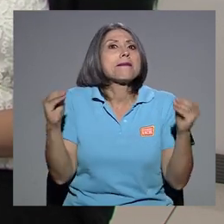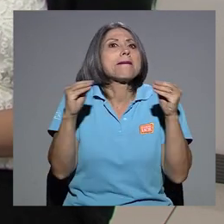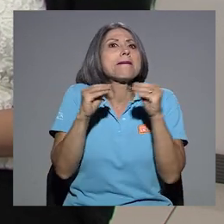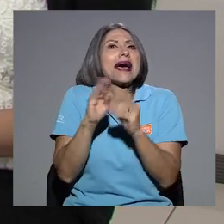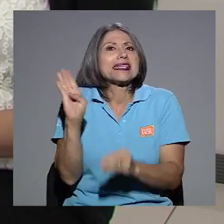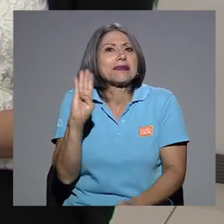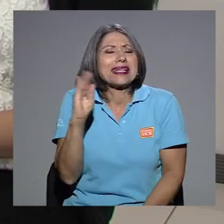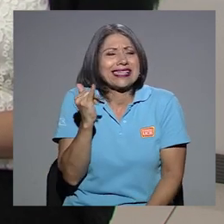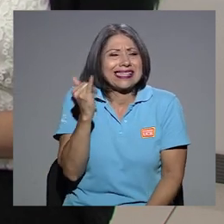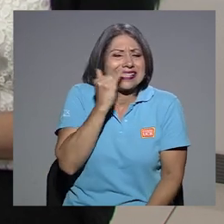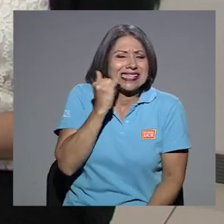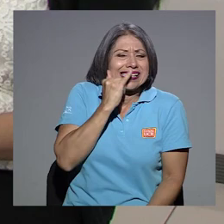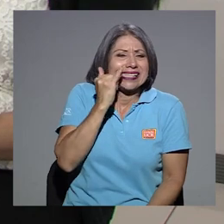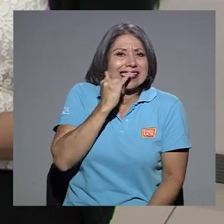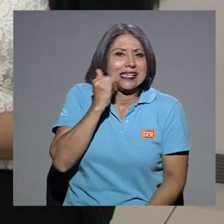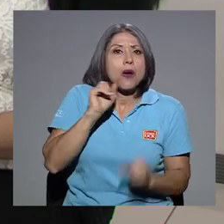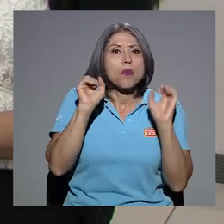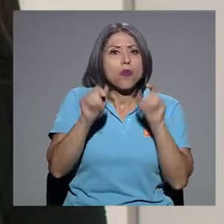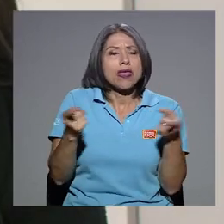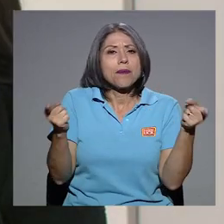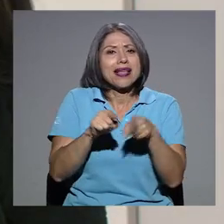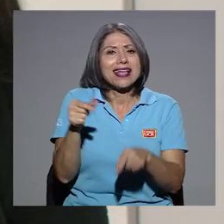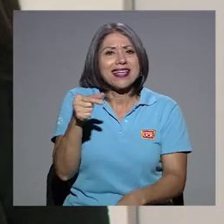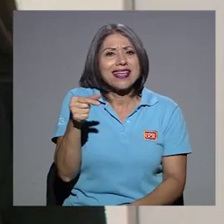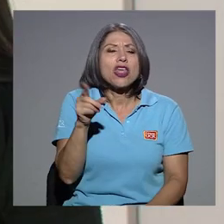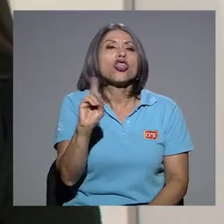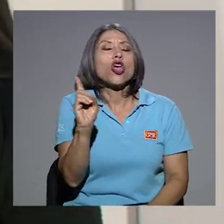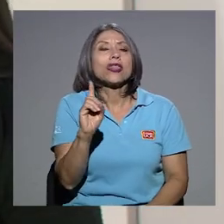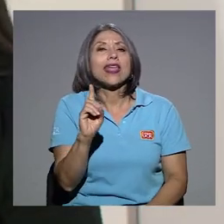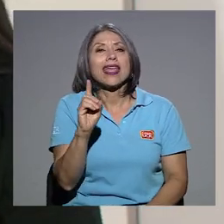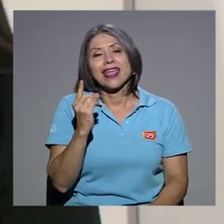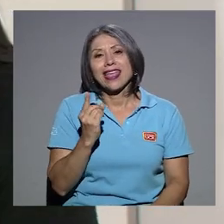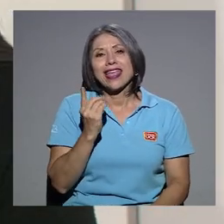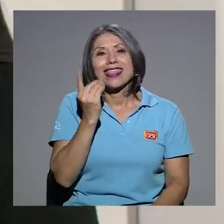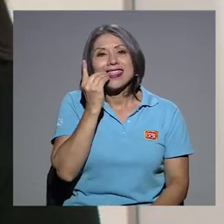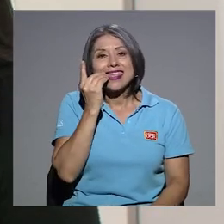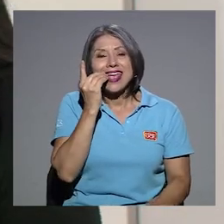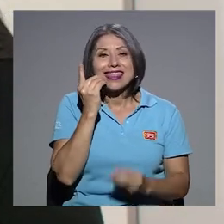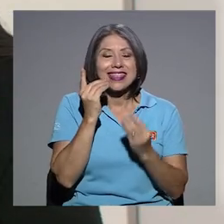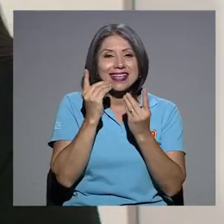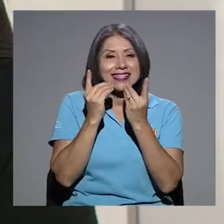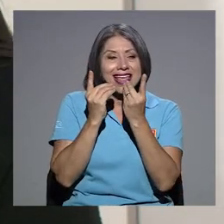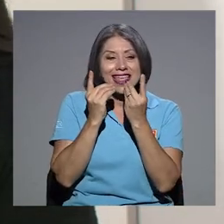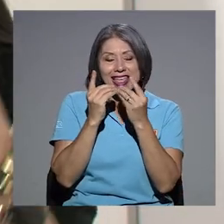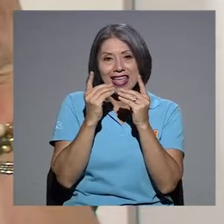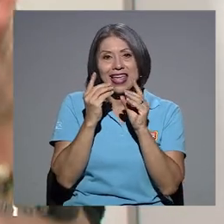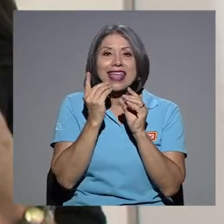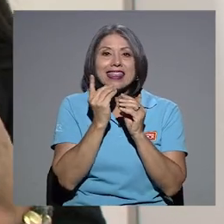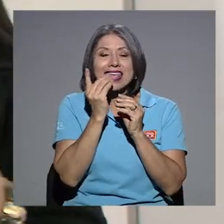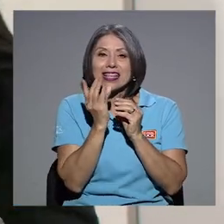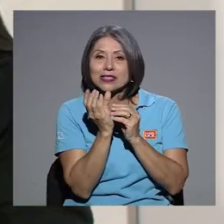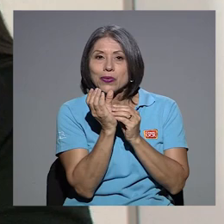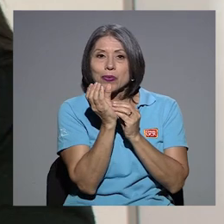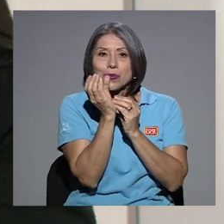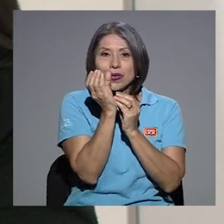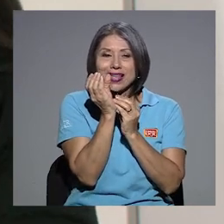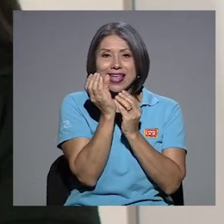y por lo tanto las zonas más propensas a desarrollar gingivitis es en el medio de los dientes. No en el frente, no detrás, sino en el